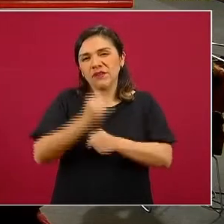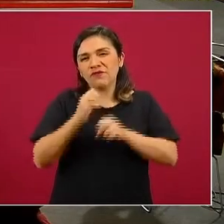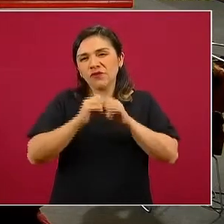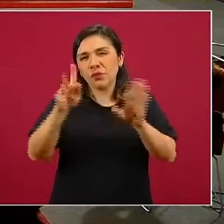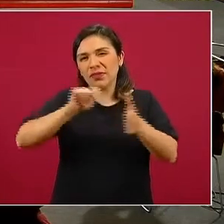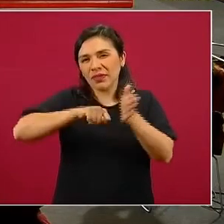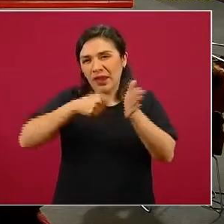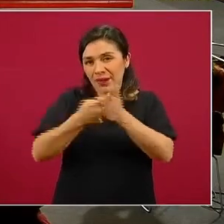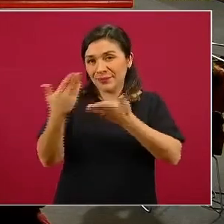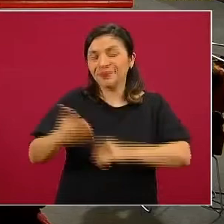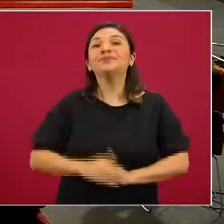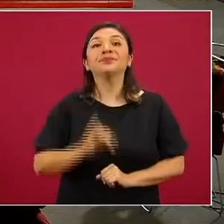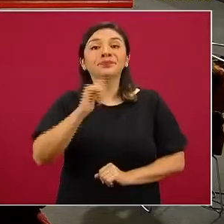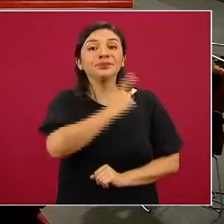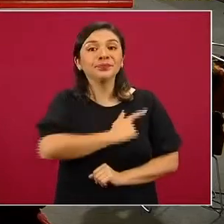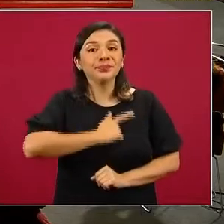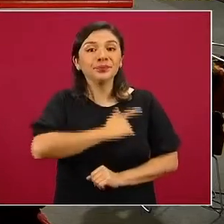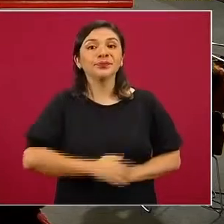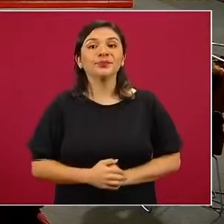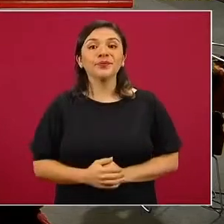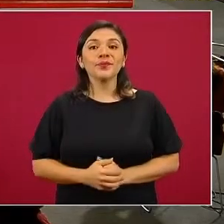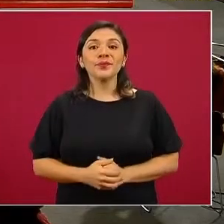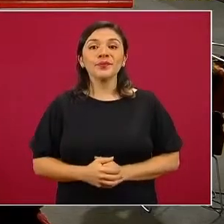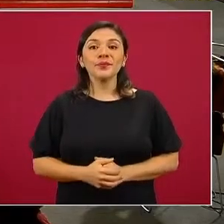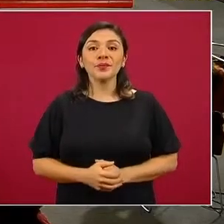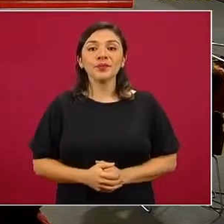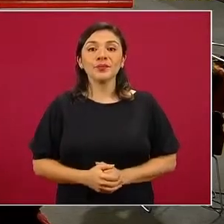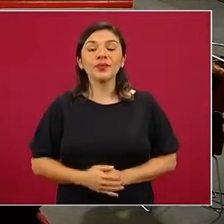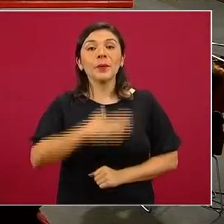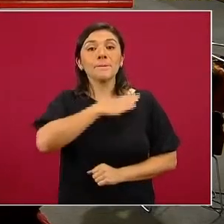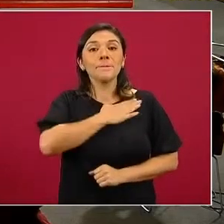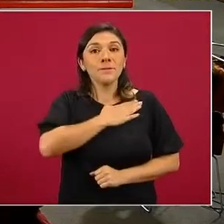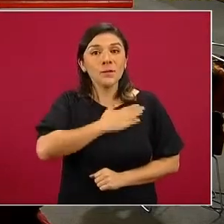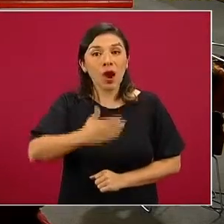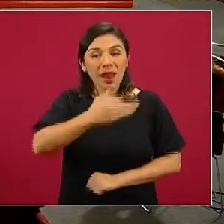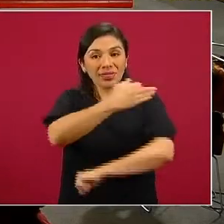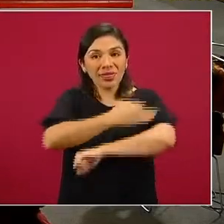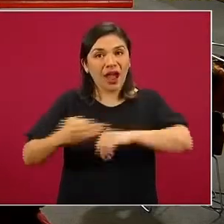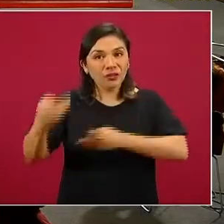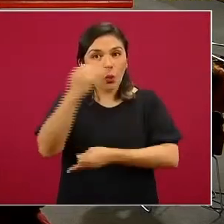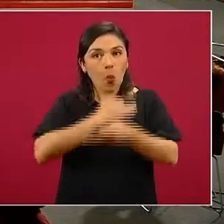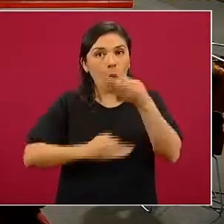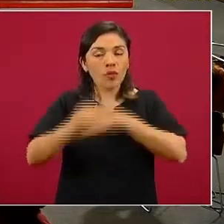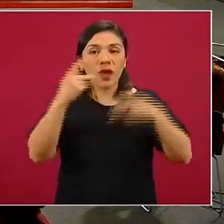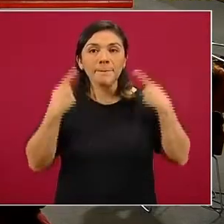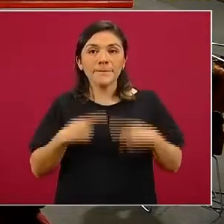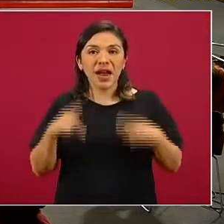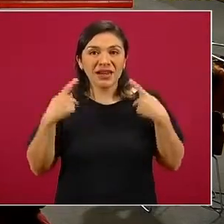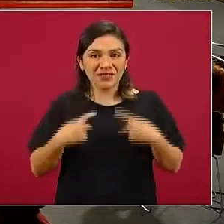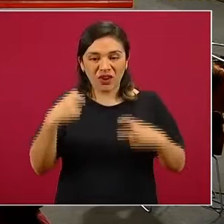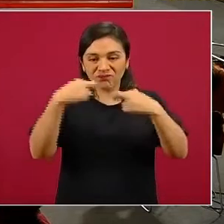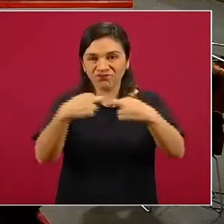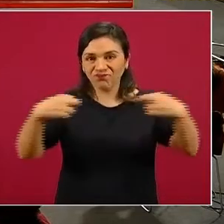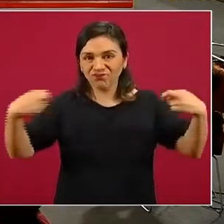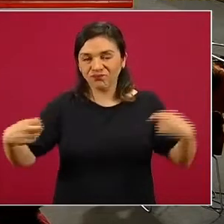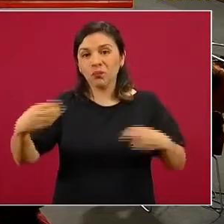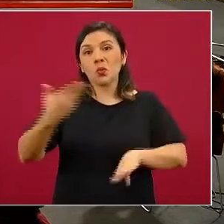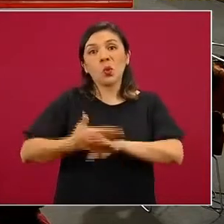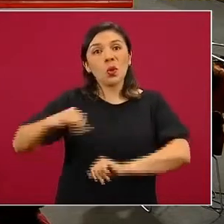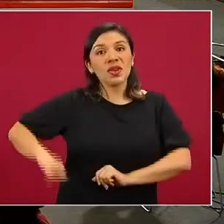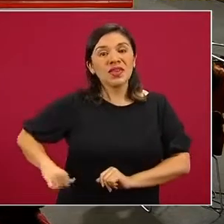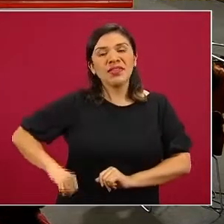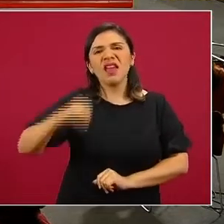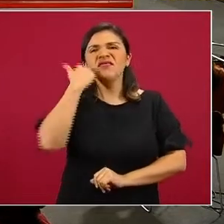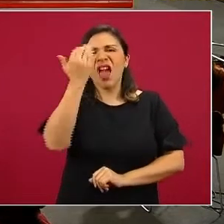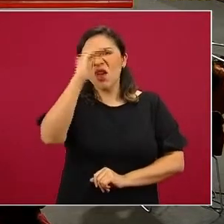técnico. Con mucho gusto, señor subsecretario. Muy buenas tardes a todas las personas que interesadas en